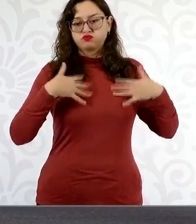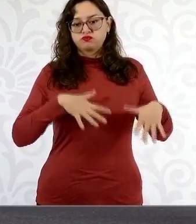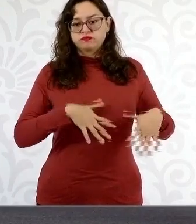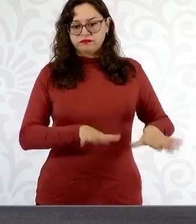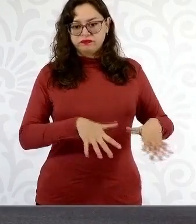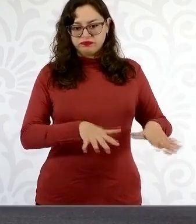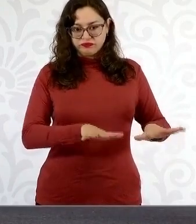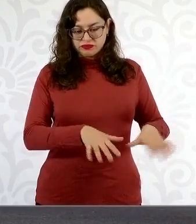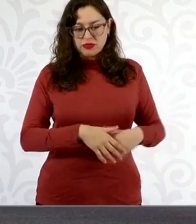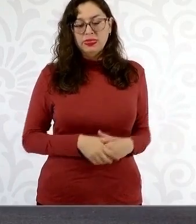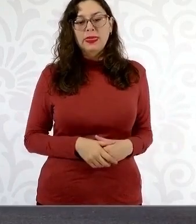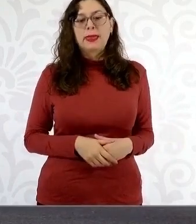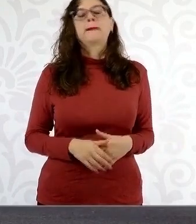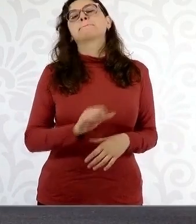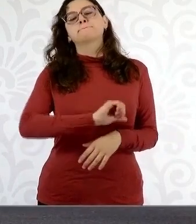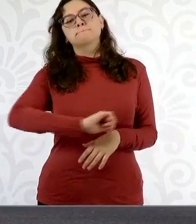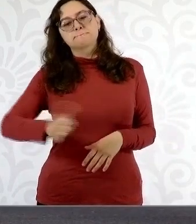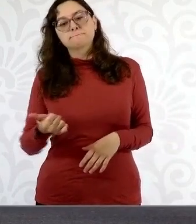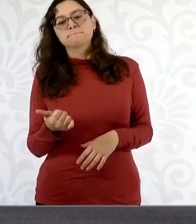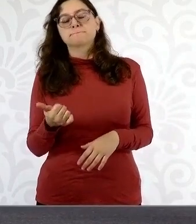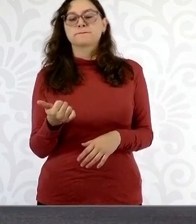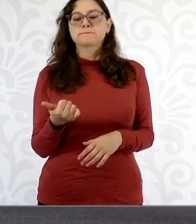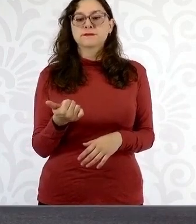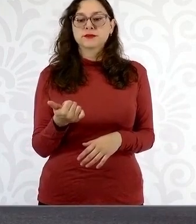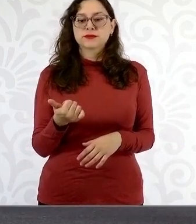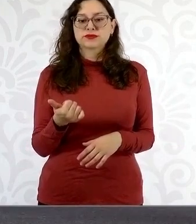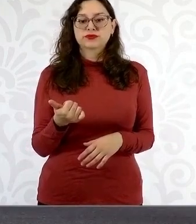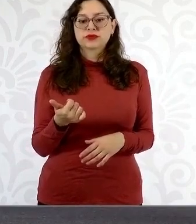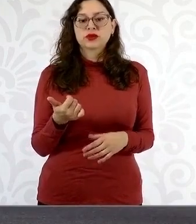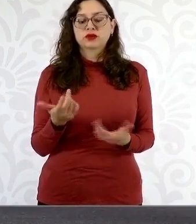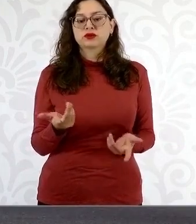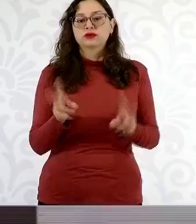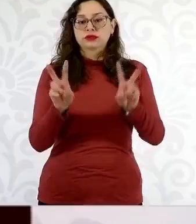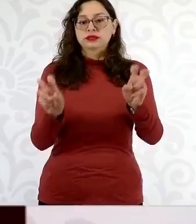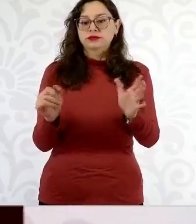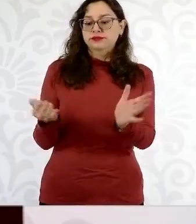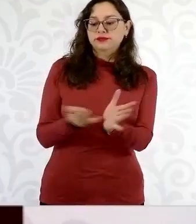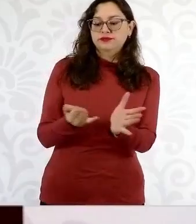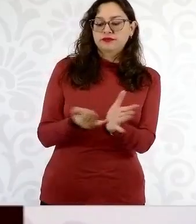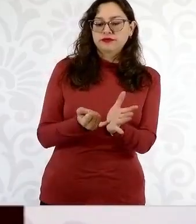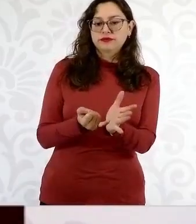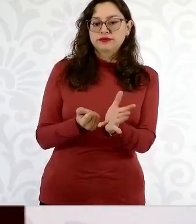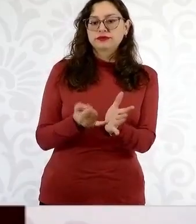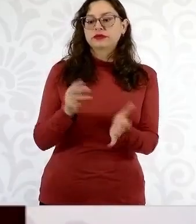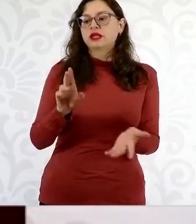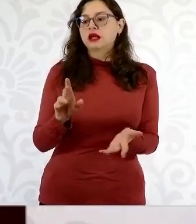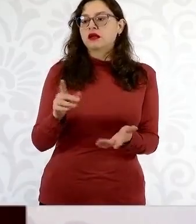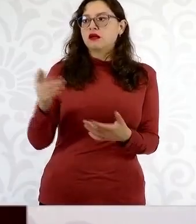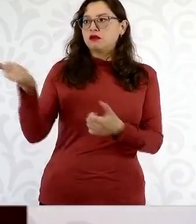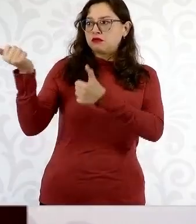una. Y la otra es, se complementa la lista de fracciones arancelarias a las que se aplica